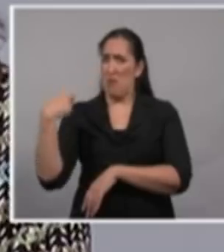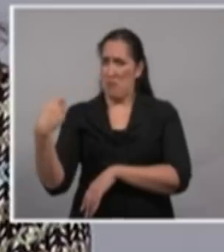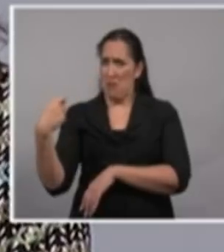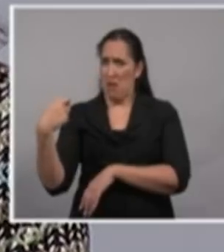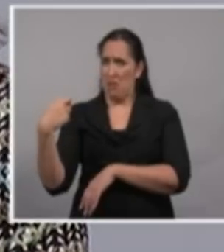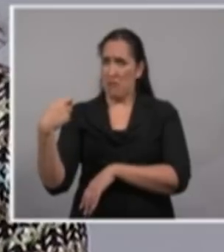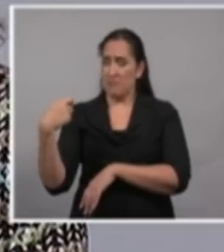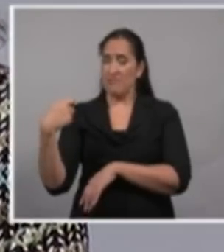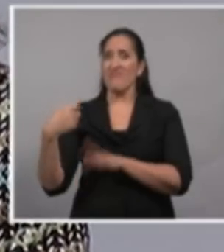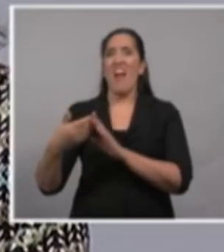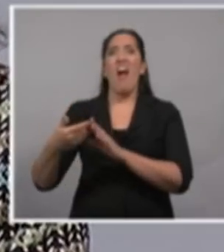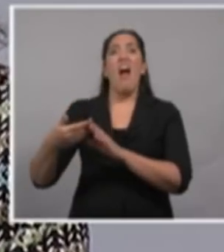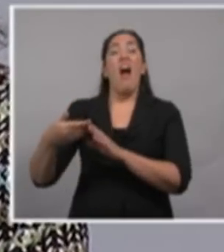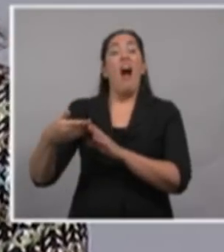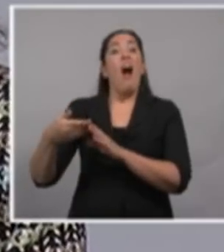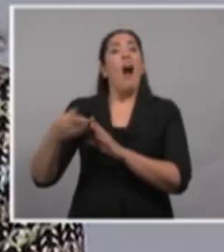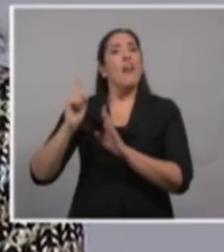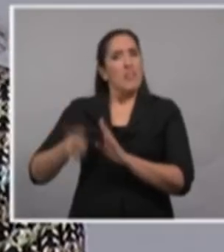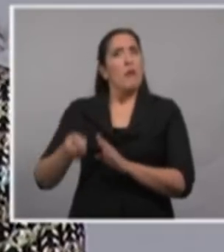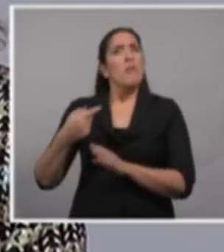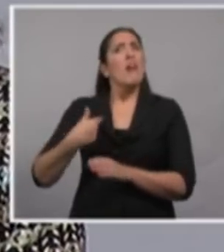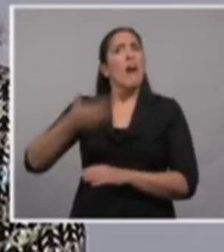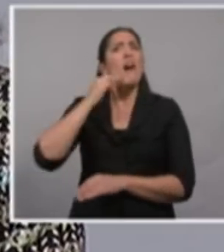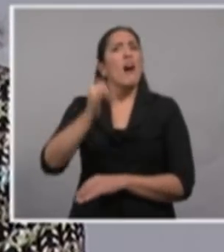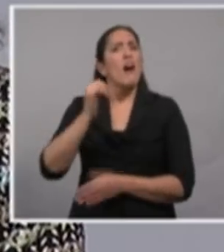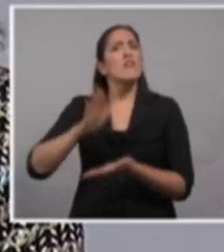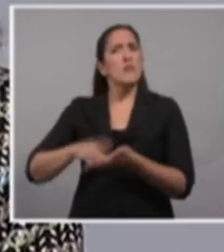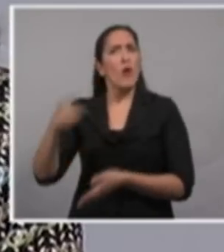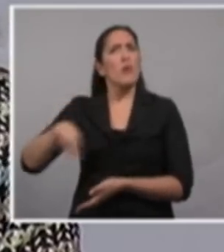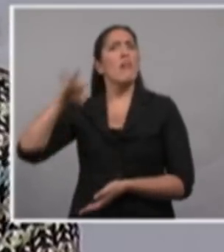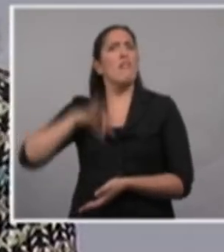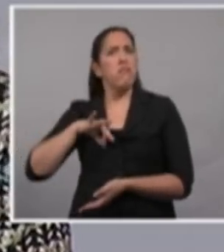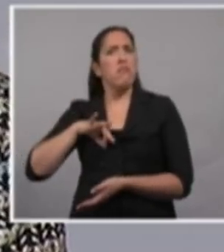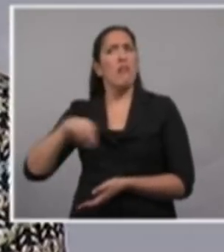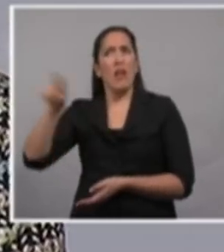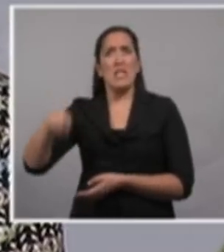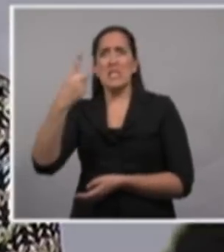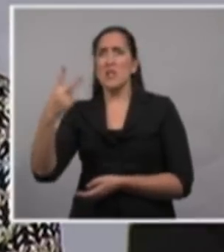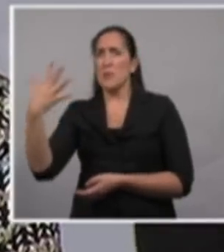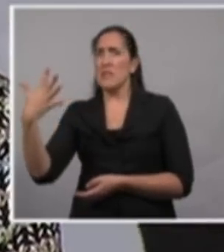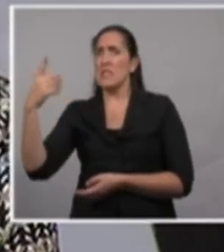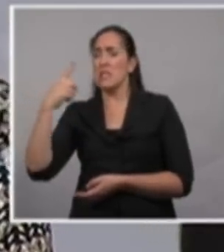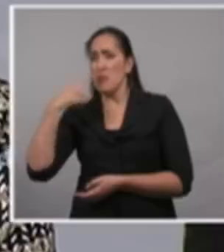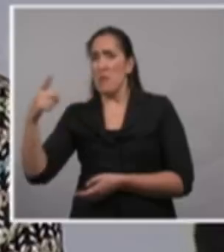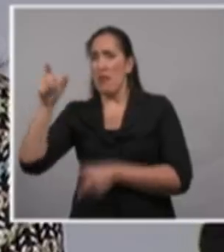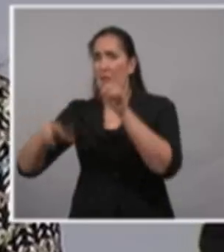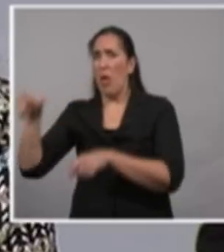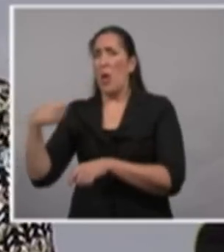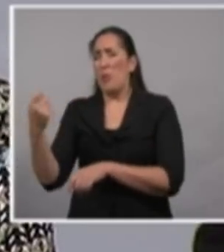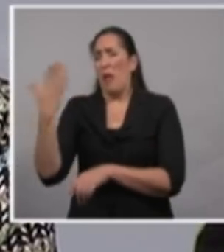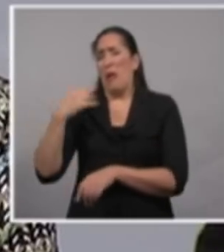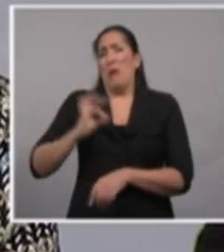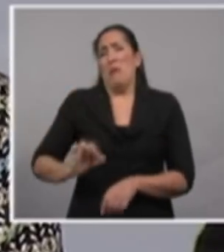antes de las dos moratorias. Yo querría también hablar de los que ganaban, además, cada uno de esos 125.000 jubilados, muy